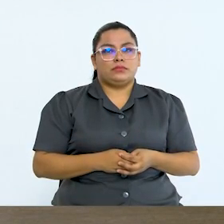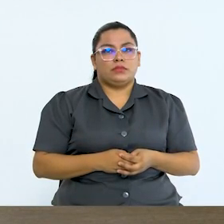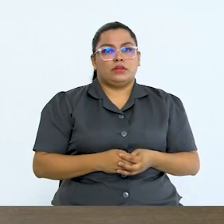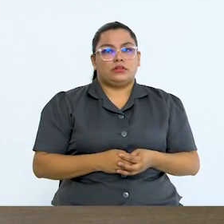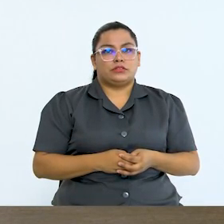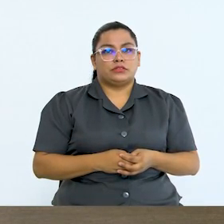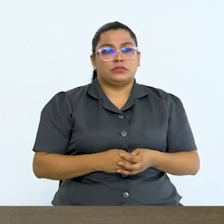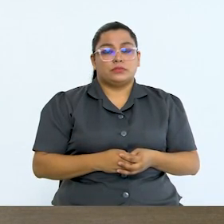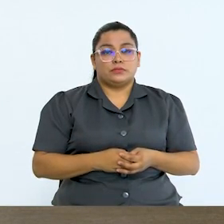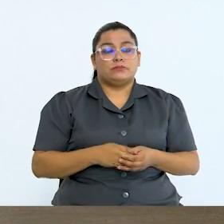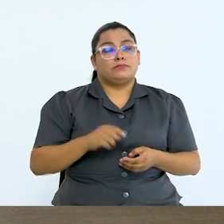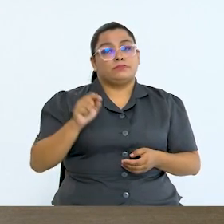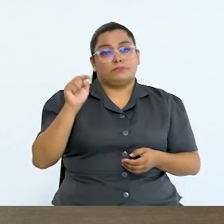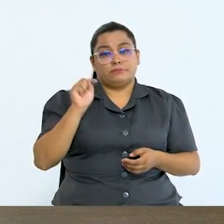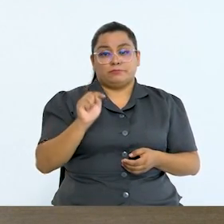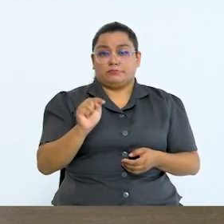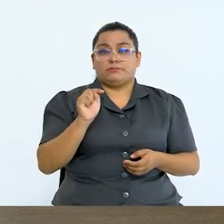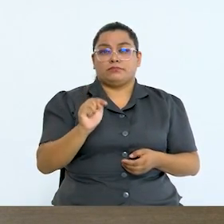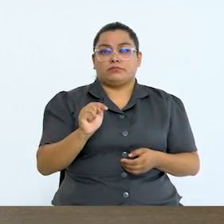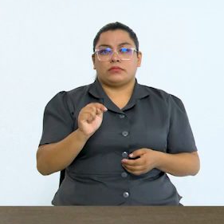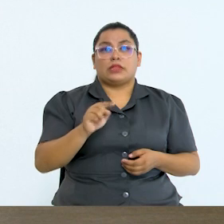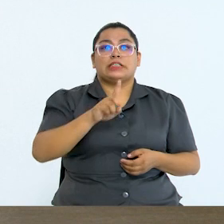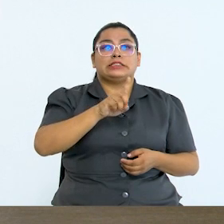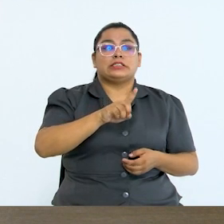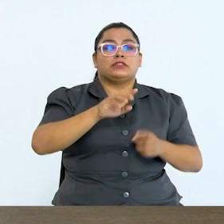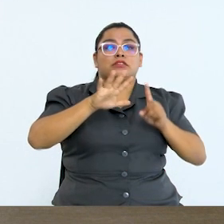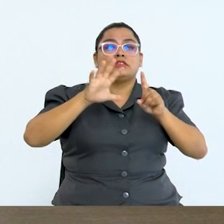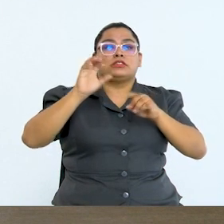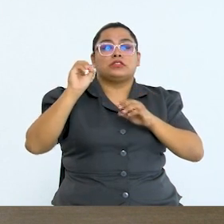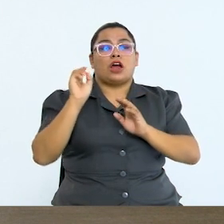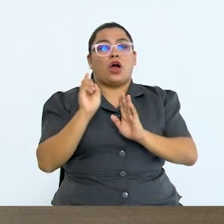Todo esto a lo largo de las 160 horas de clase.